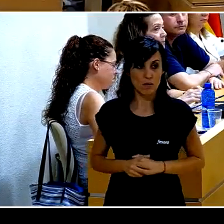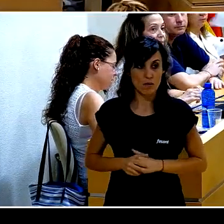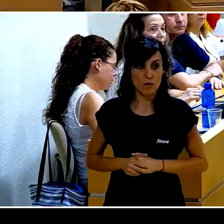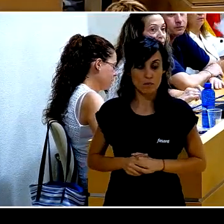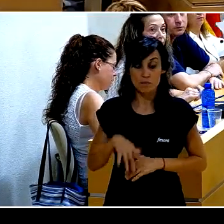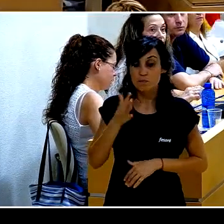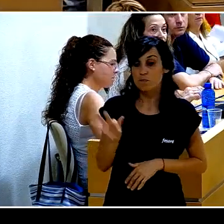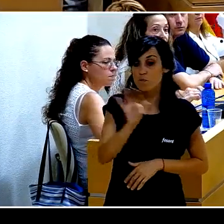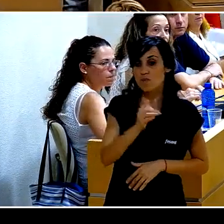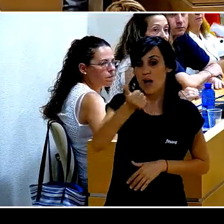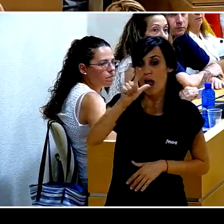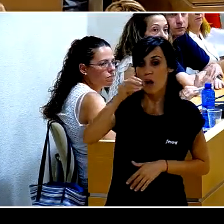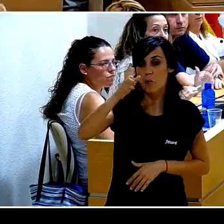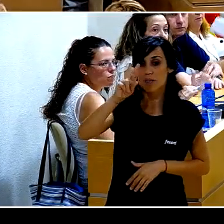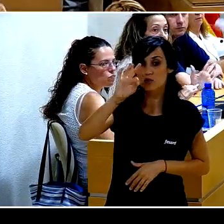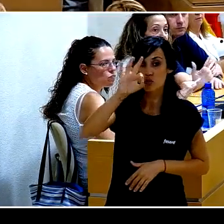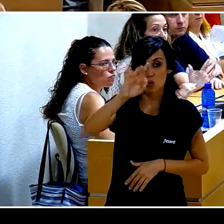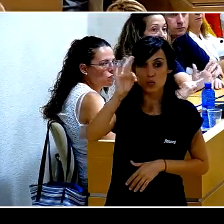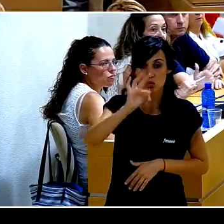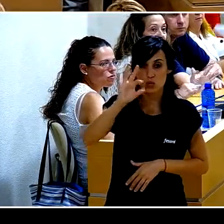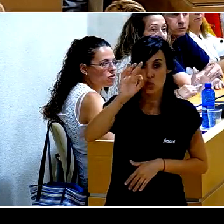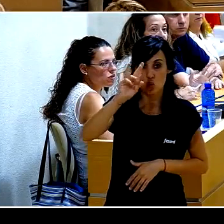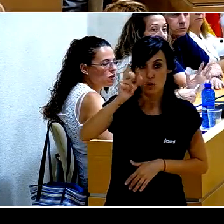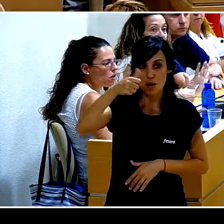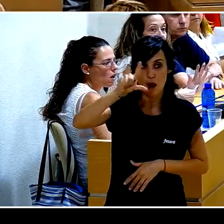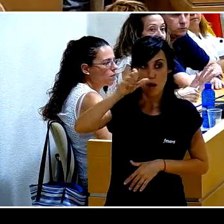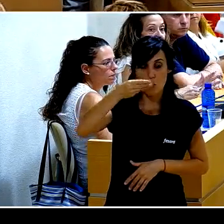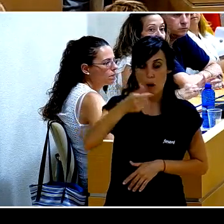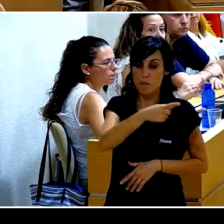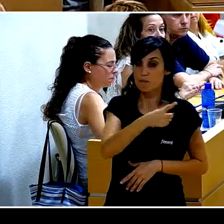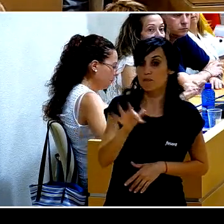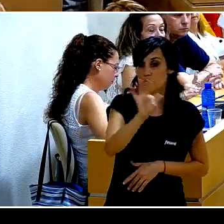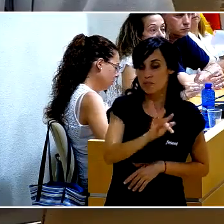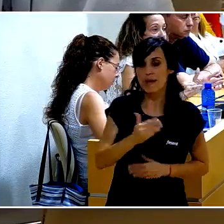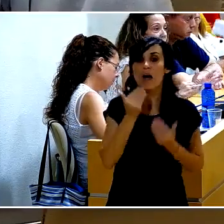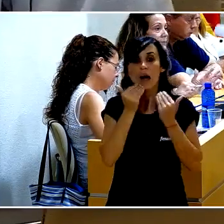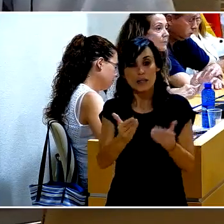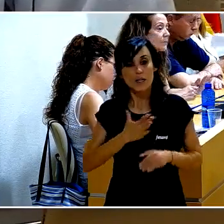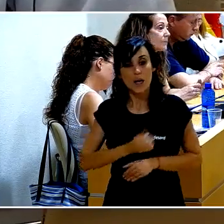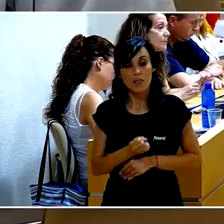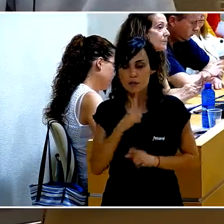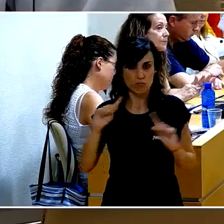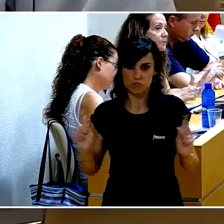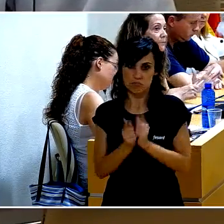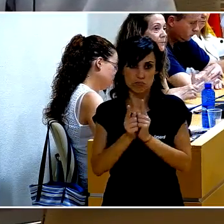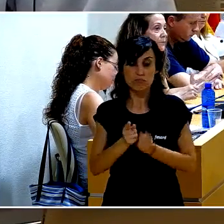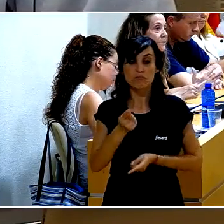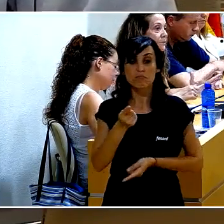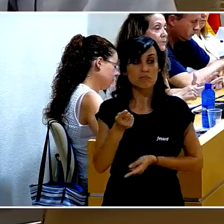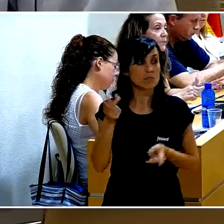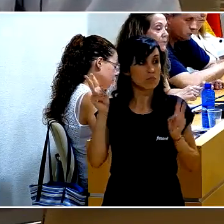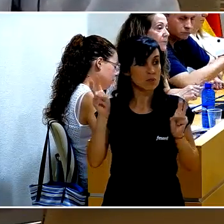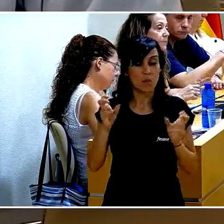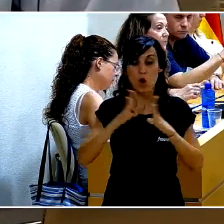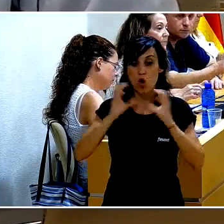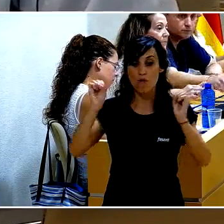Alberto Torralba, para explicar la propuesta. Gràcies, alcaldessa. Vaig a ser molt breu. A veure, es tracta d'un conveni